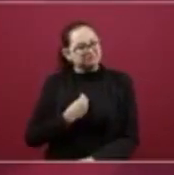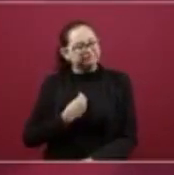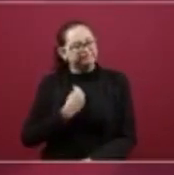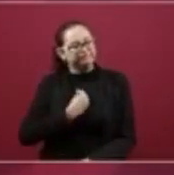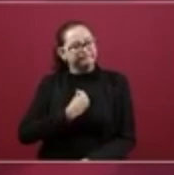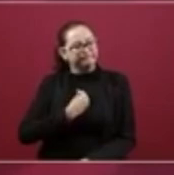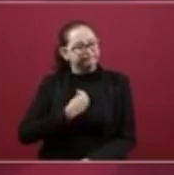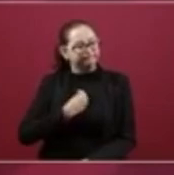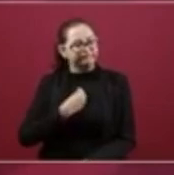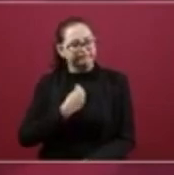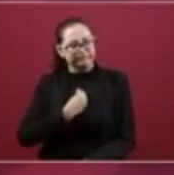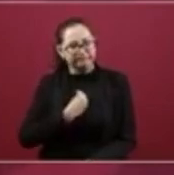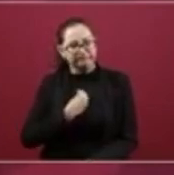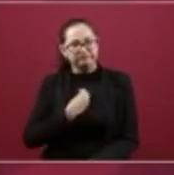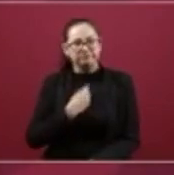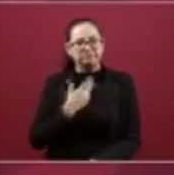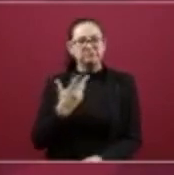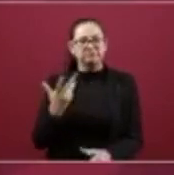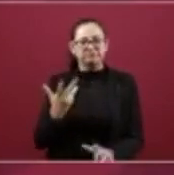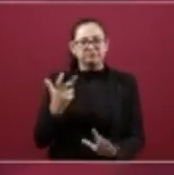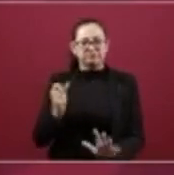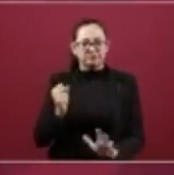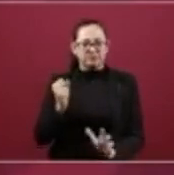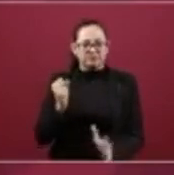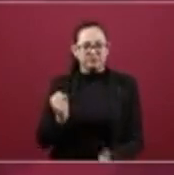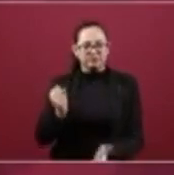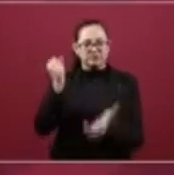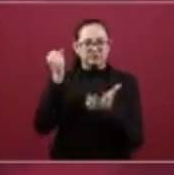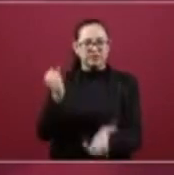parte considerable del presupuesto público